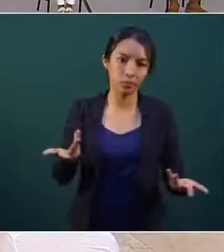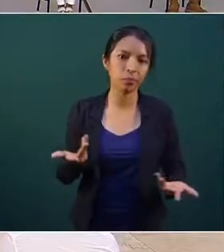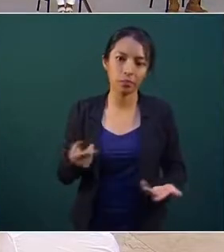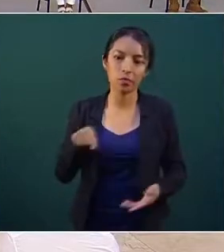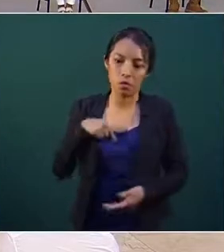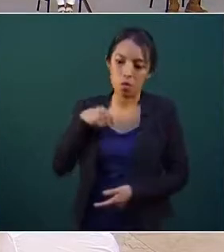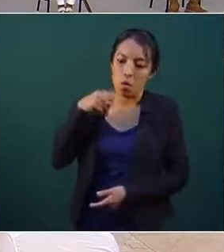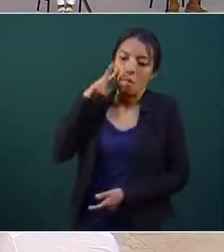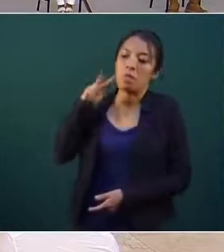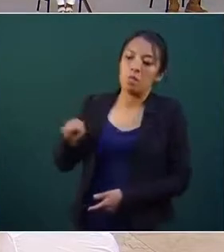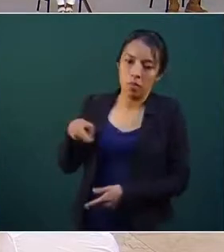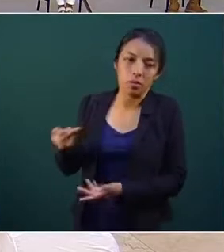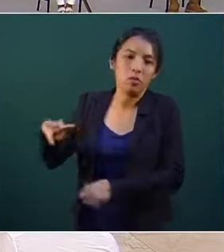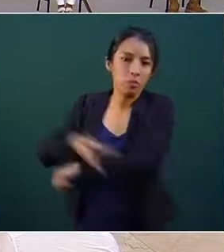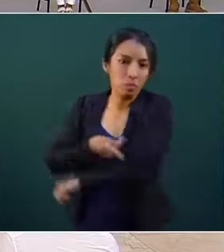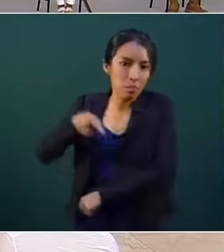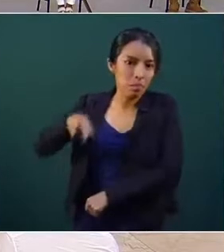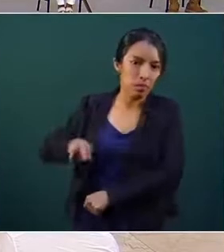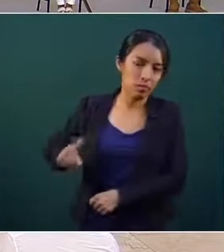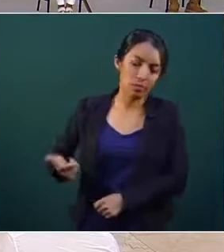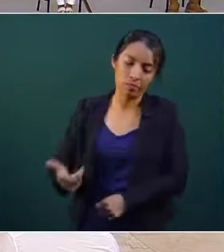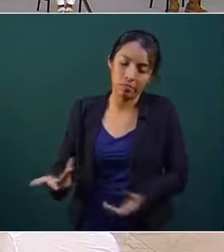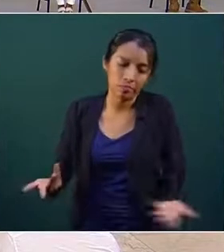tengo que